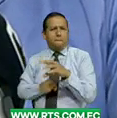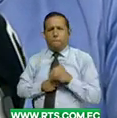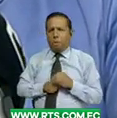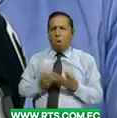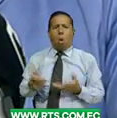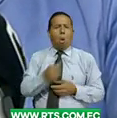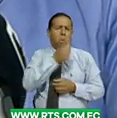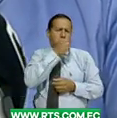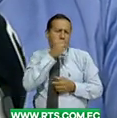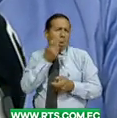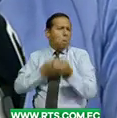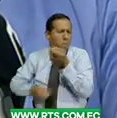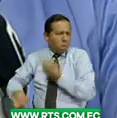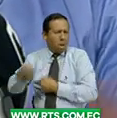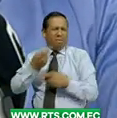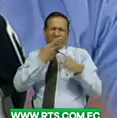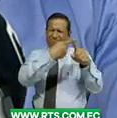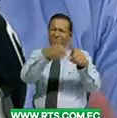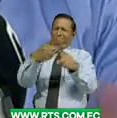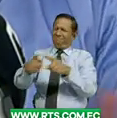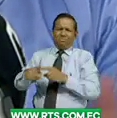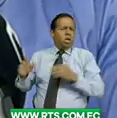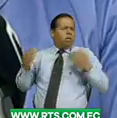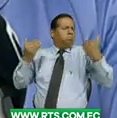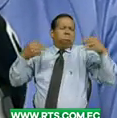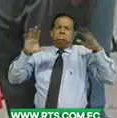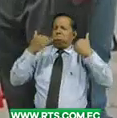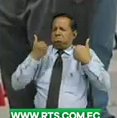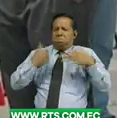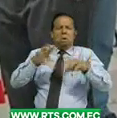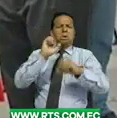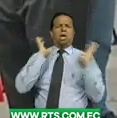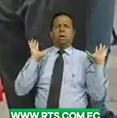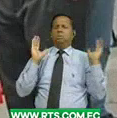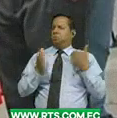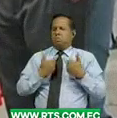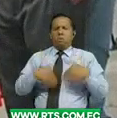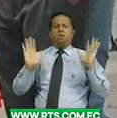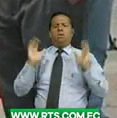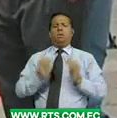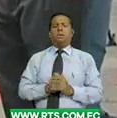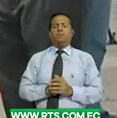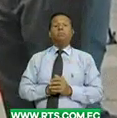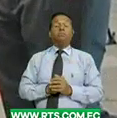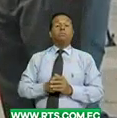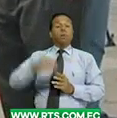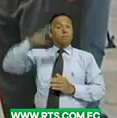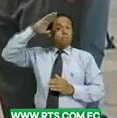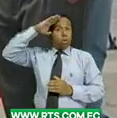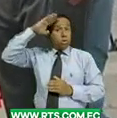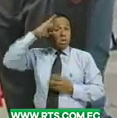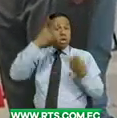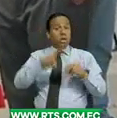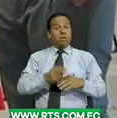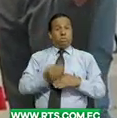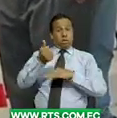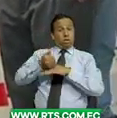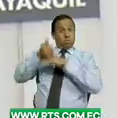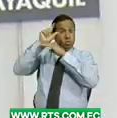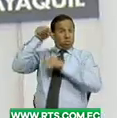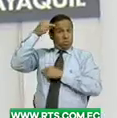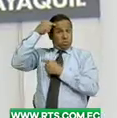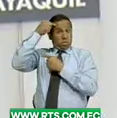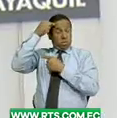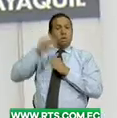sustancias sujetas a fiscalización, no tiene nada que ver con los delitos. De ese tema, la Policía Nacional y el Ministerio de Gobierno han presentado hace varios